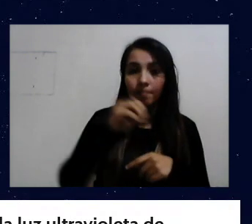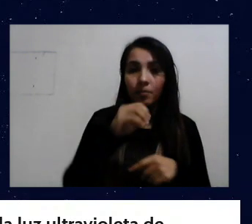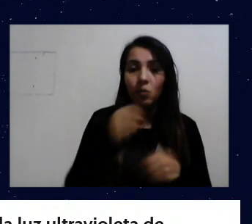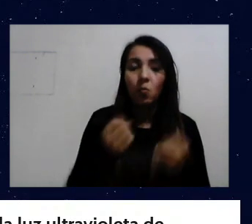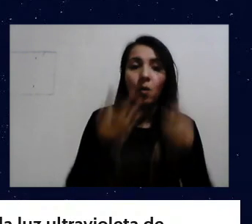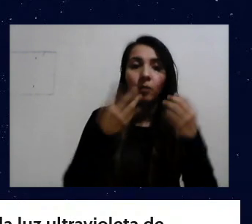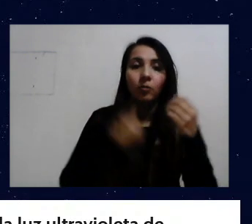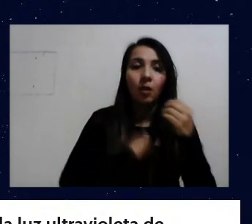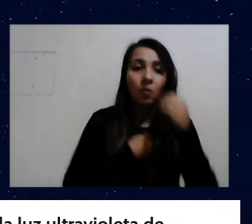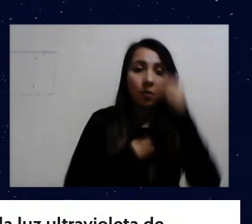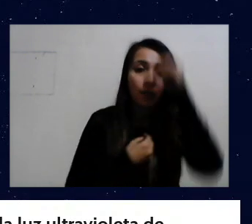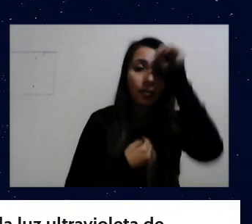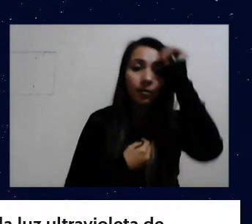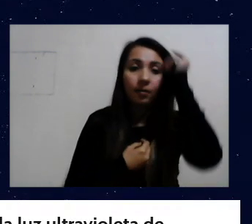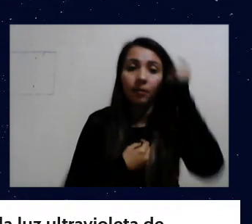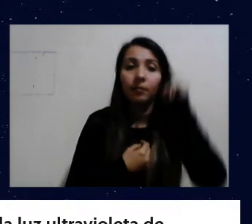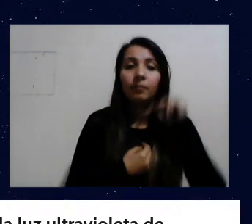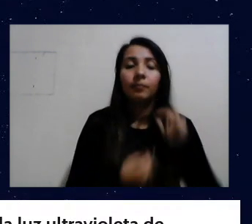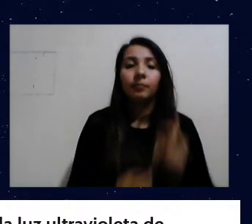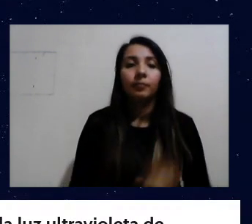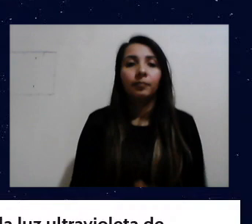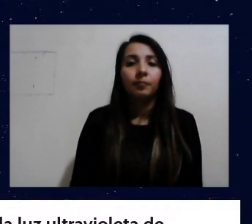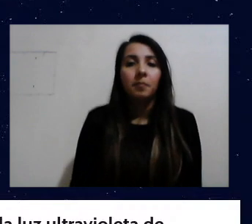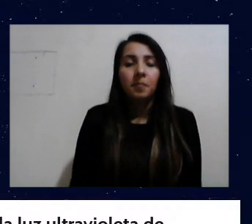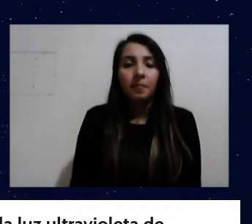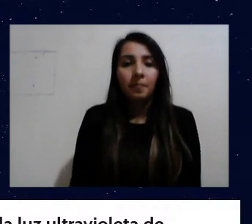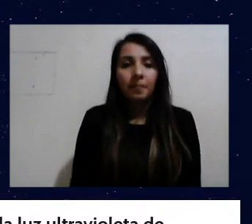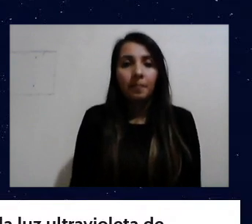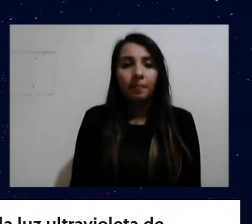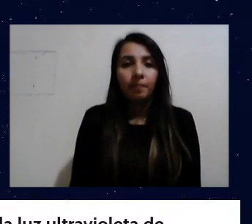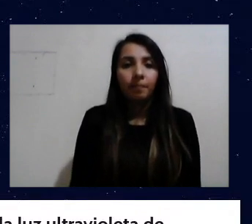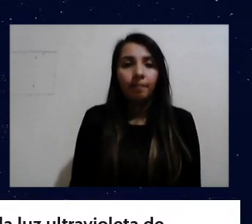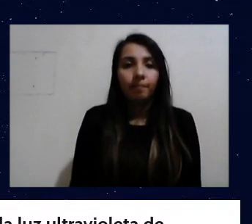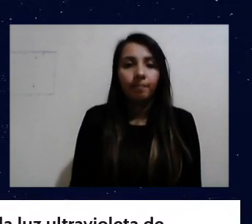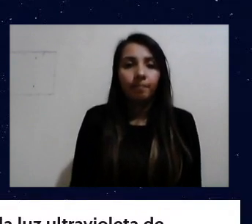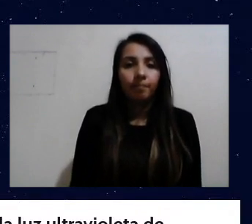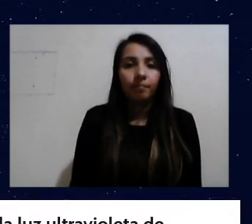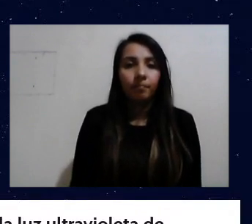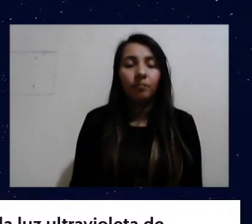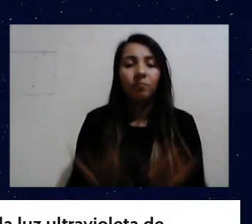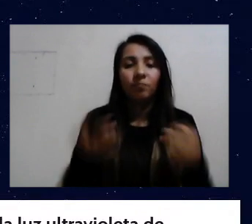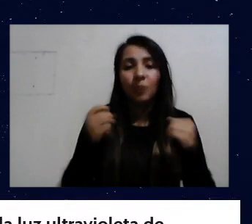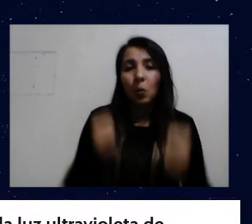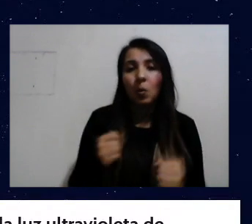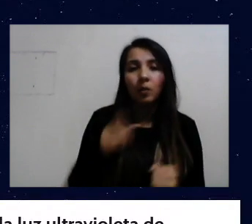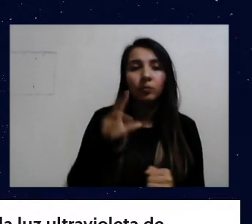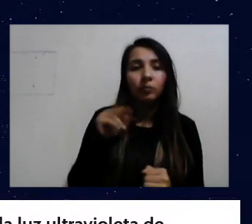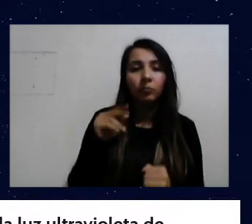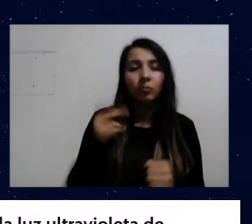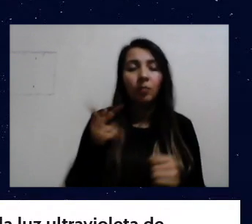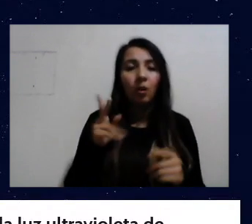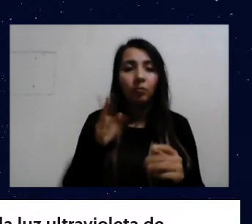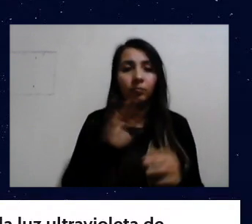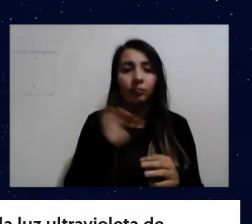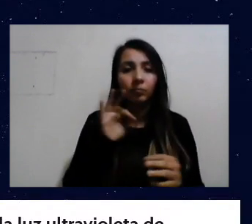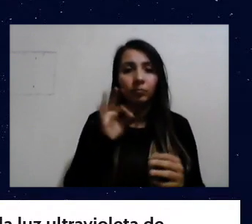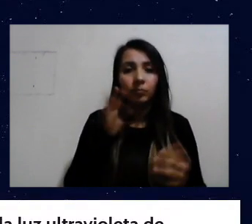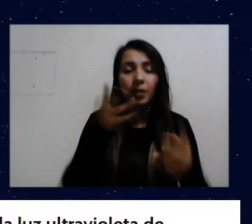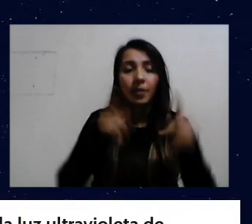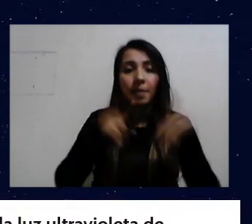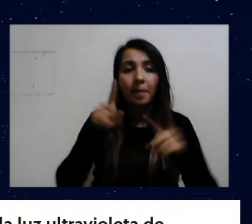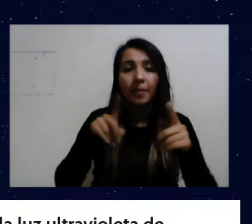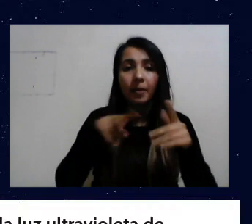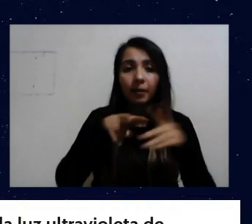un segundito, pero si volvemos a las transparencias, había ahí una figurita en la